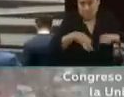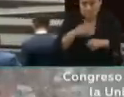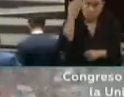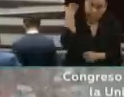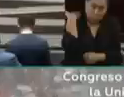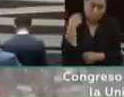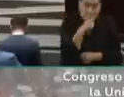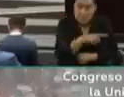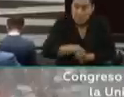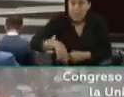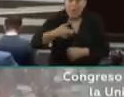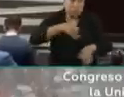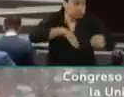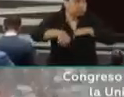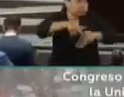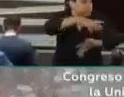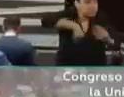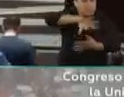los que generan la riqueza.